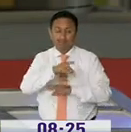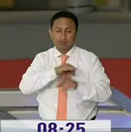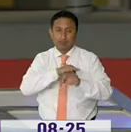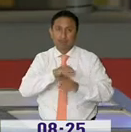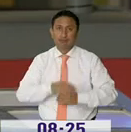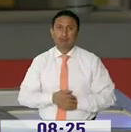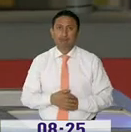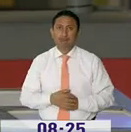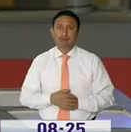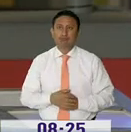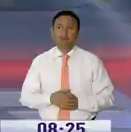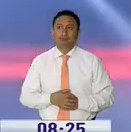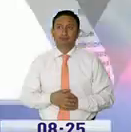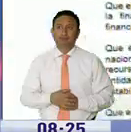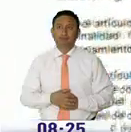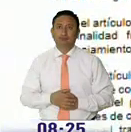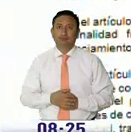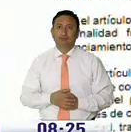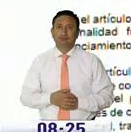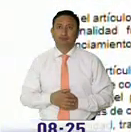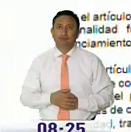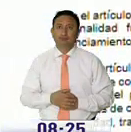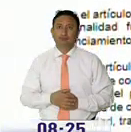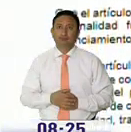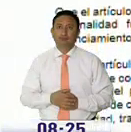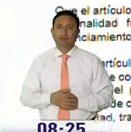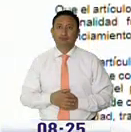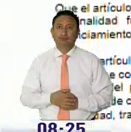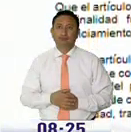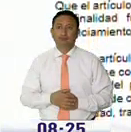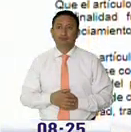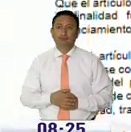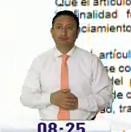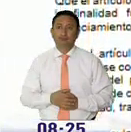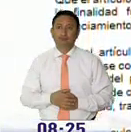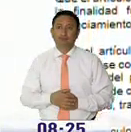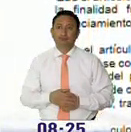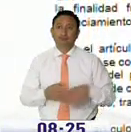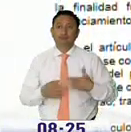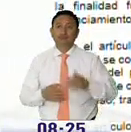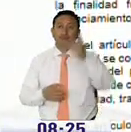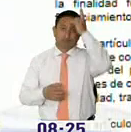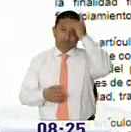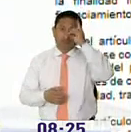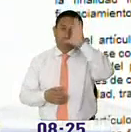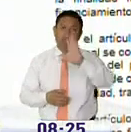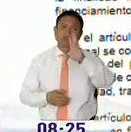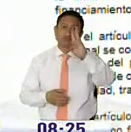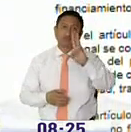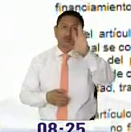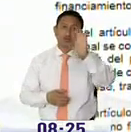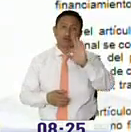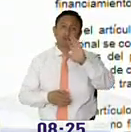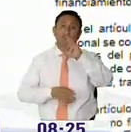explica. Veamos. A través de la resolución 569, la Superintendencia de Bancos autorizó el